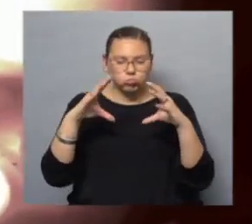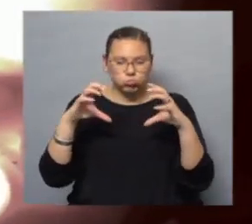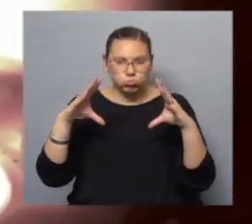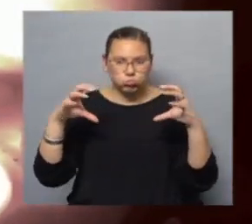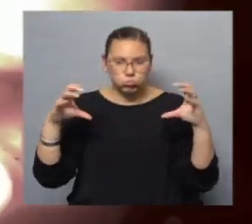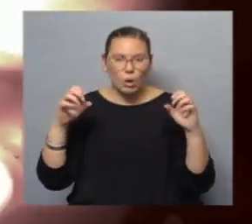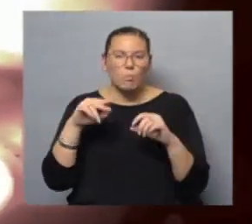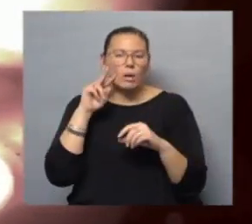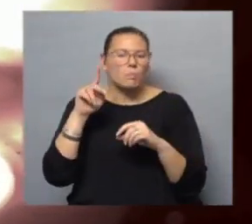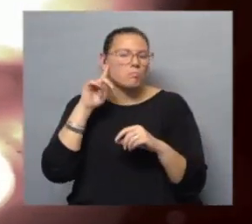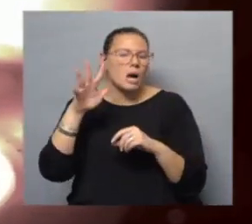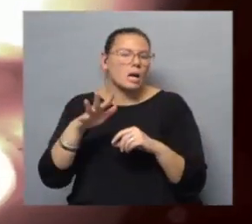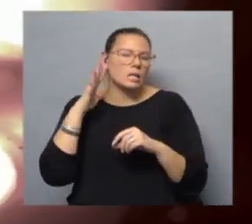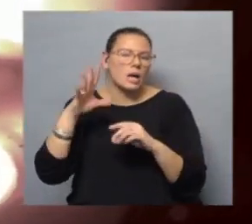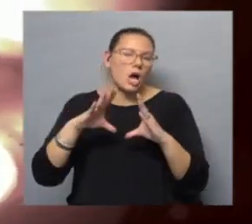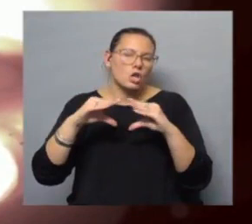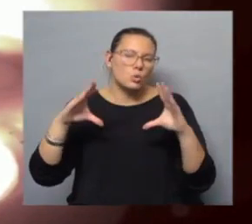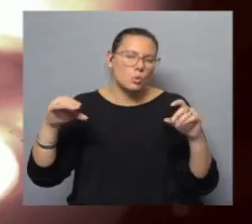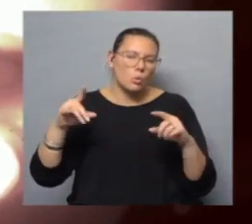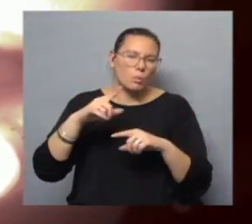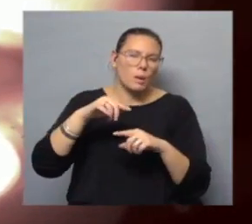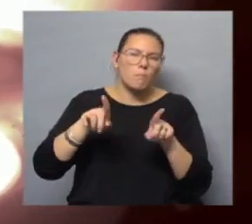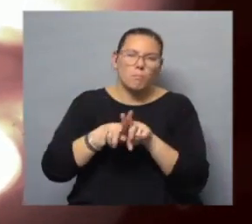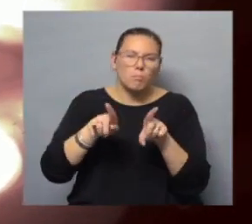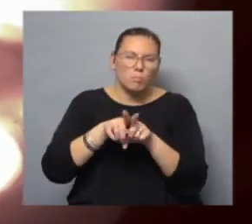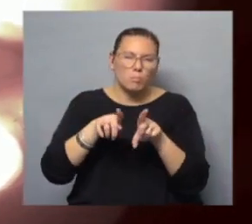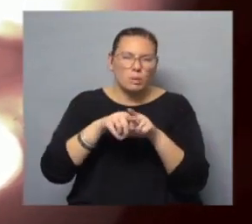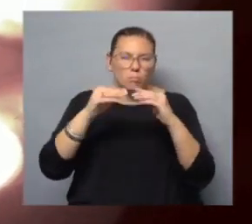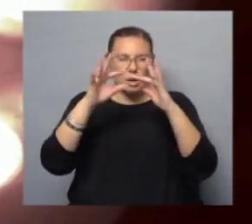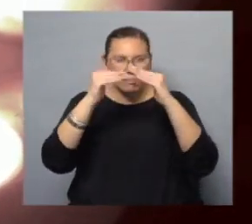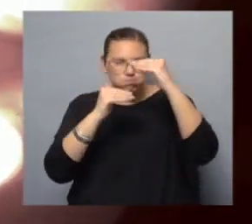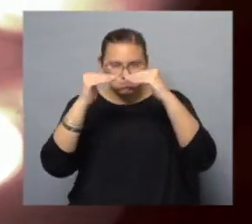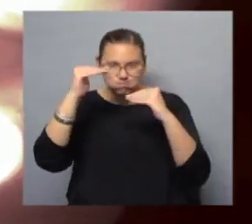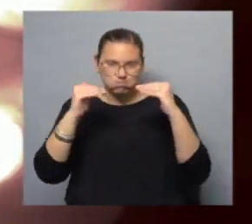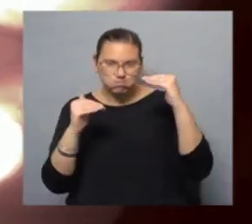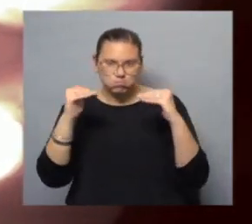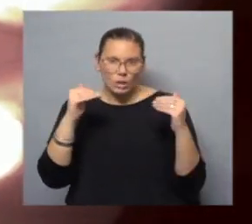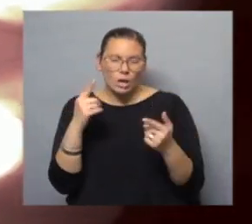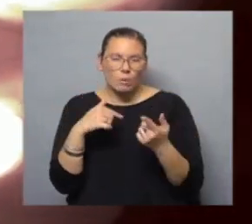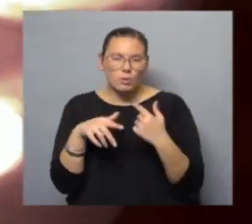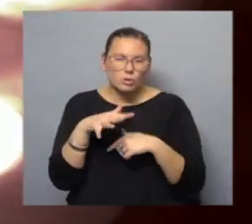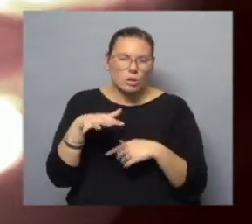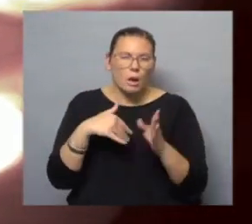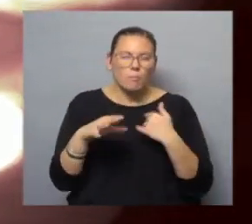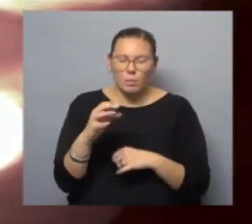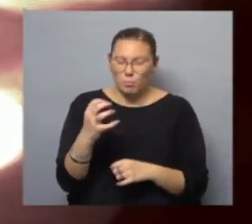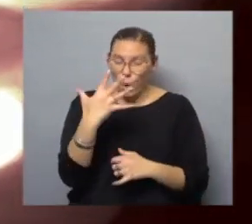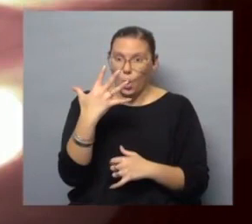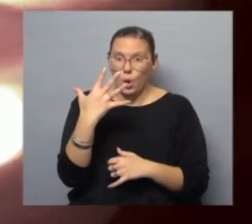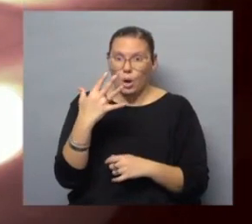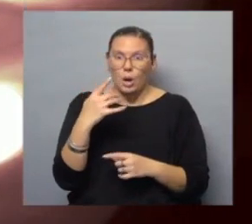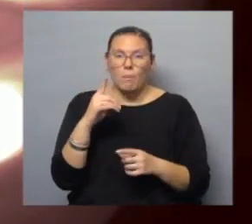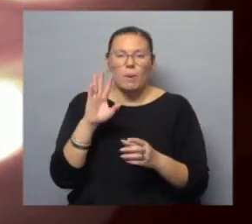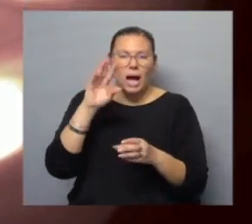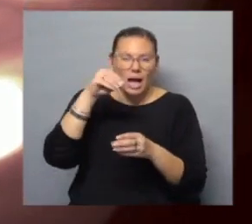imaginar que las nubes en Júpiter no tienen todas la misma altura y las zonas que parecen más brillantes están más hacia el